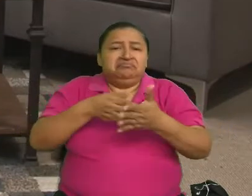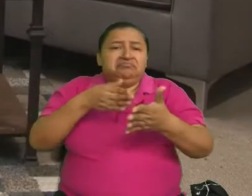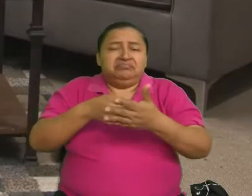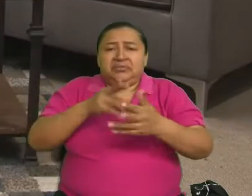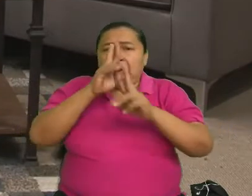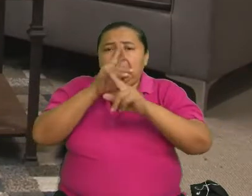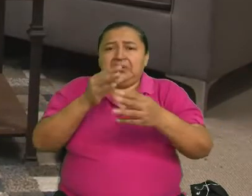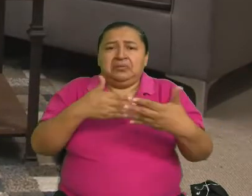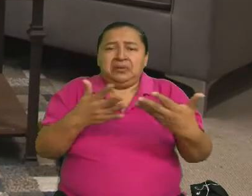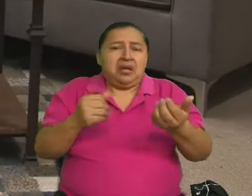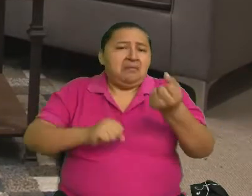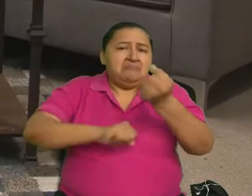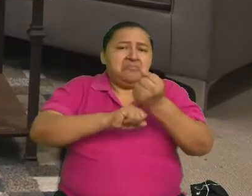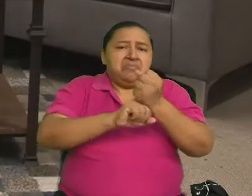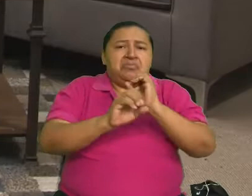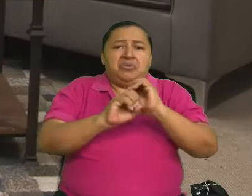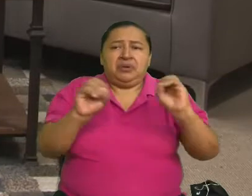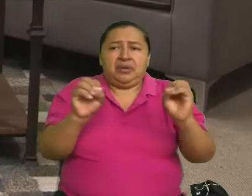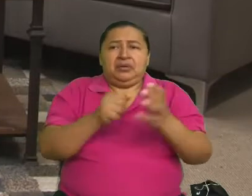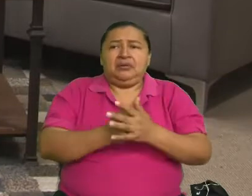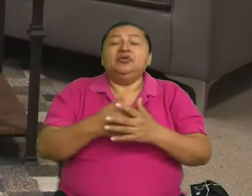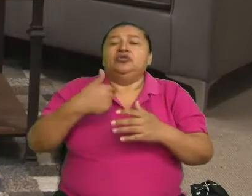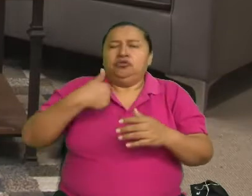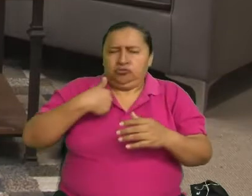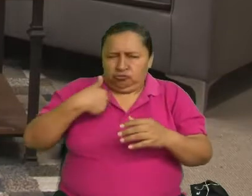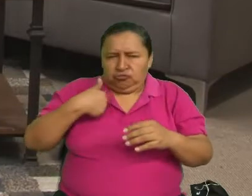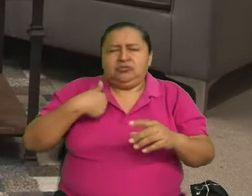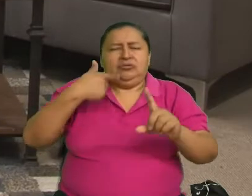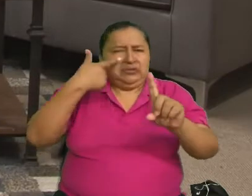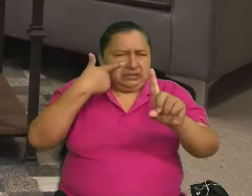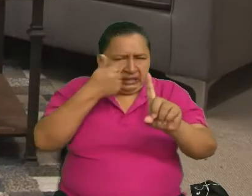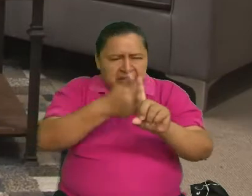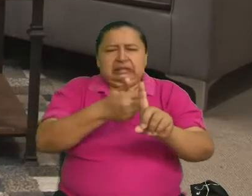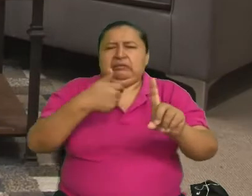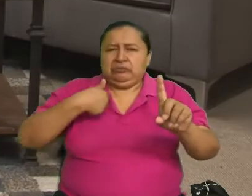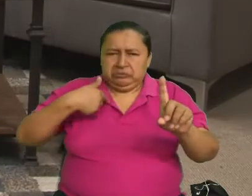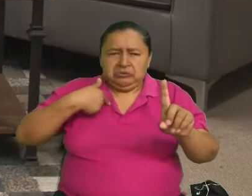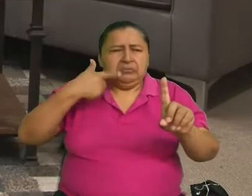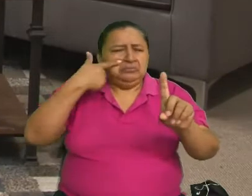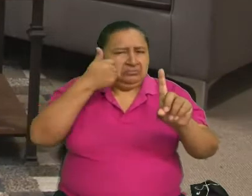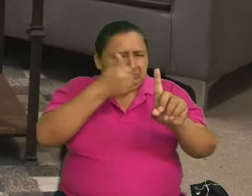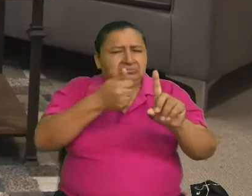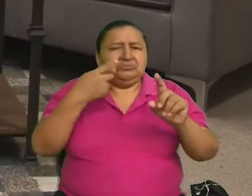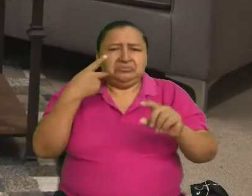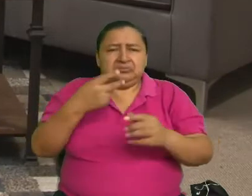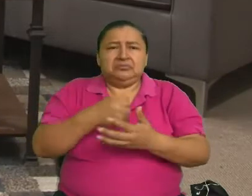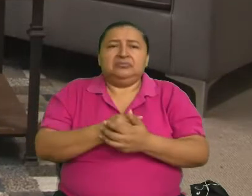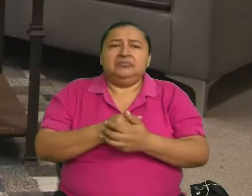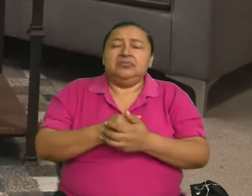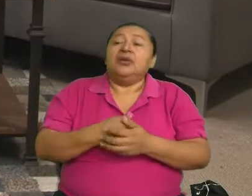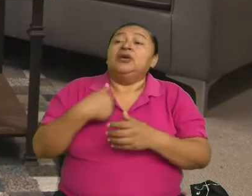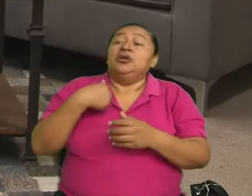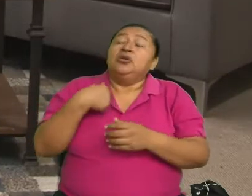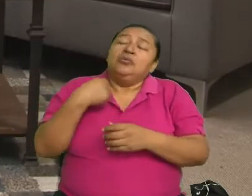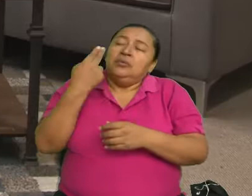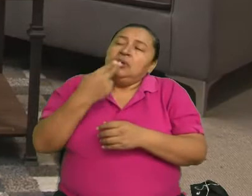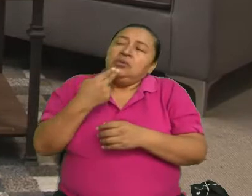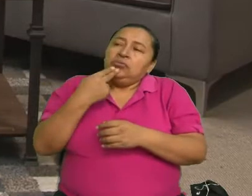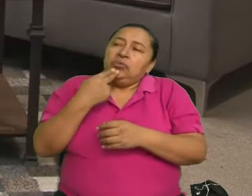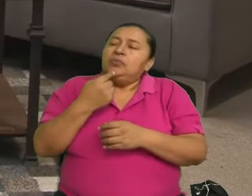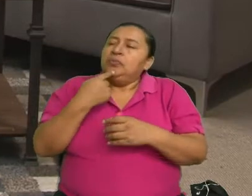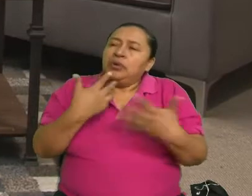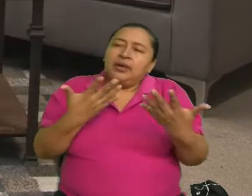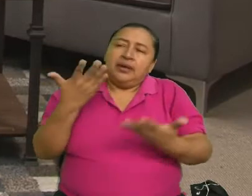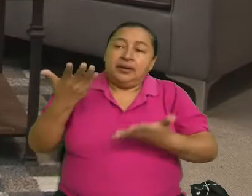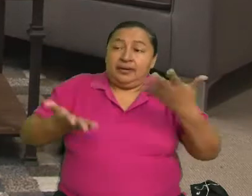ningún apoyo. Eso yo soy testigo de eso, pero yo sufrí ese aspecto. Y le hago esta consulta porque a veces no solo